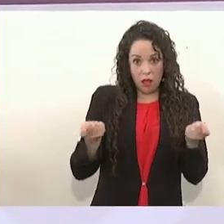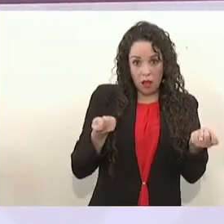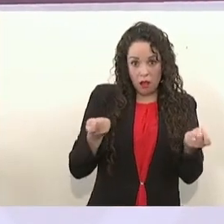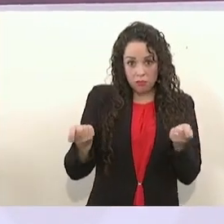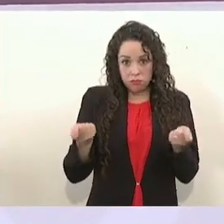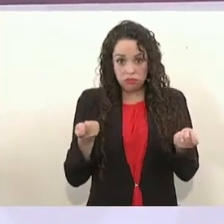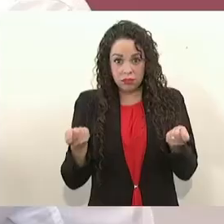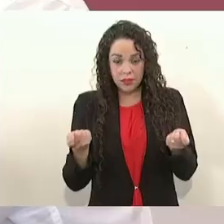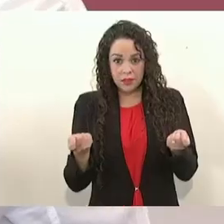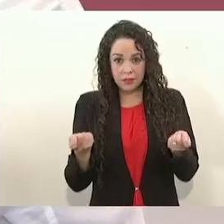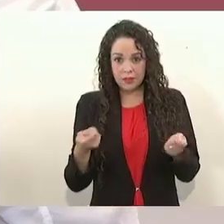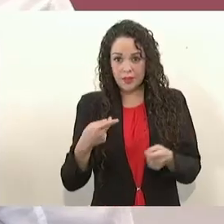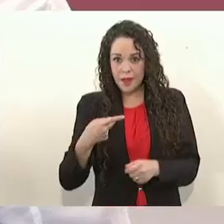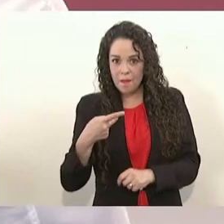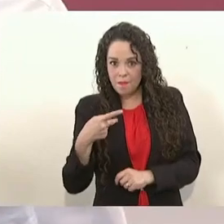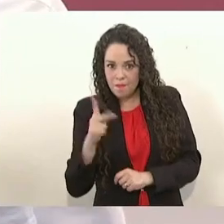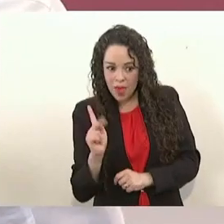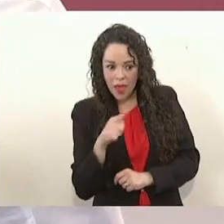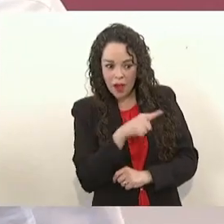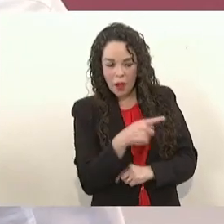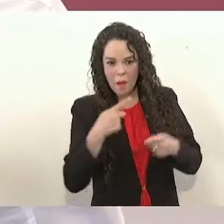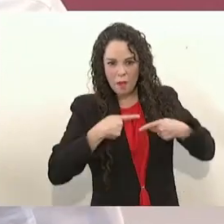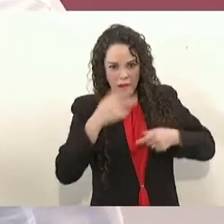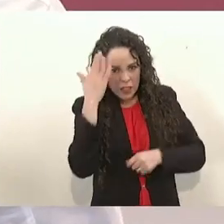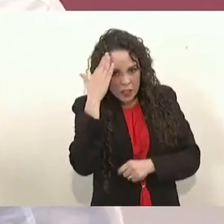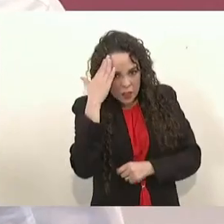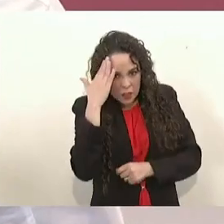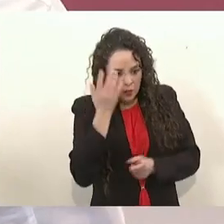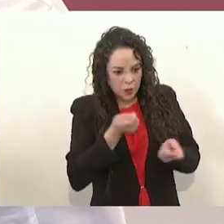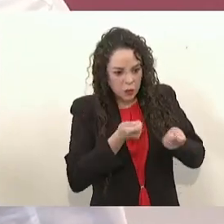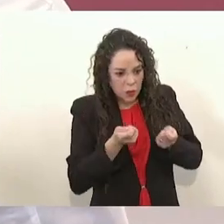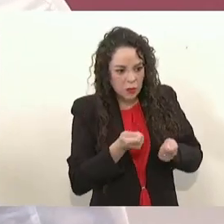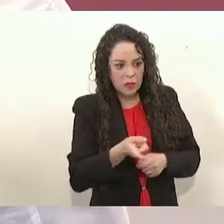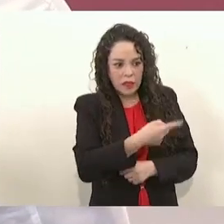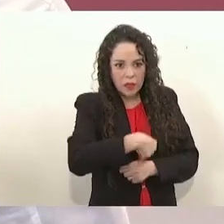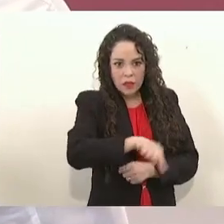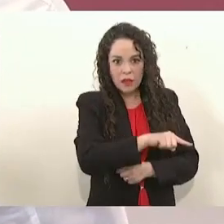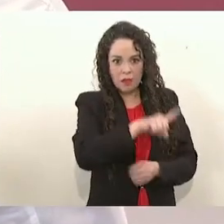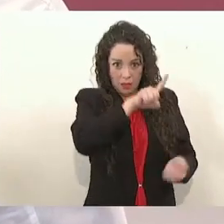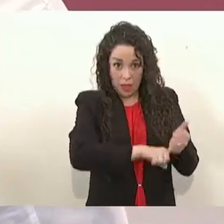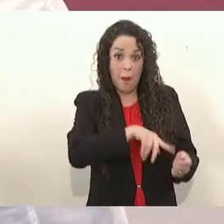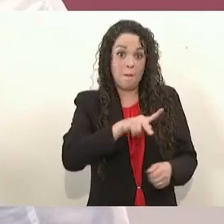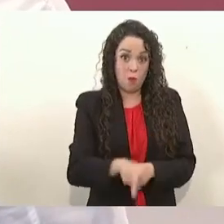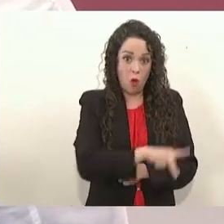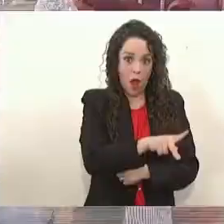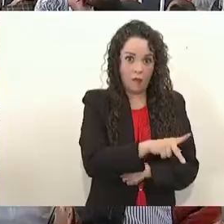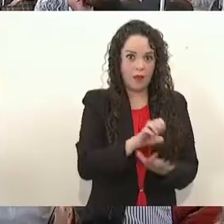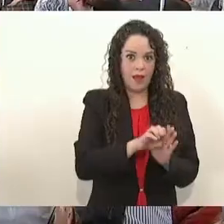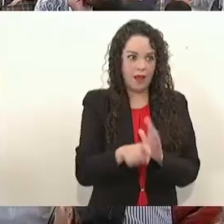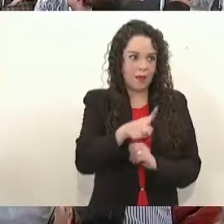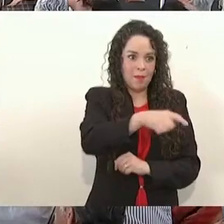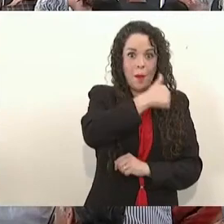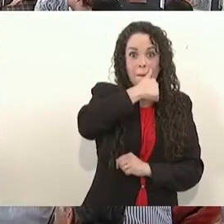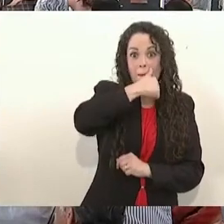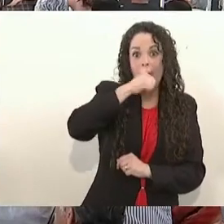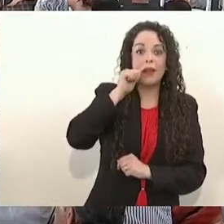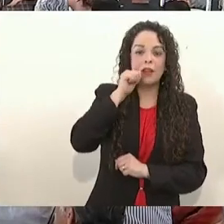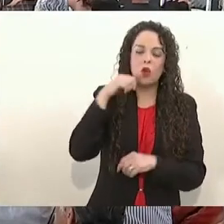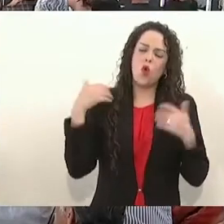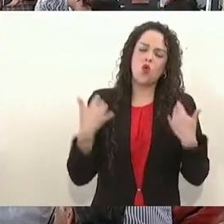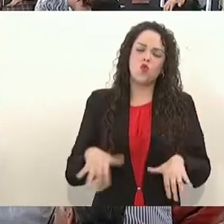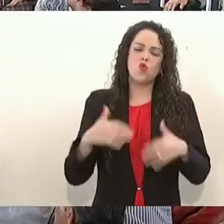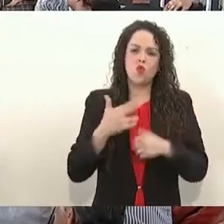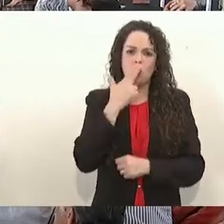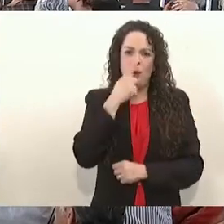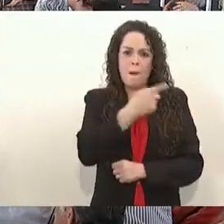esos buenos dirigentes, ese extraordinario presidente Benito Juárez, y ya